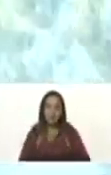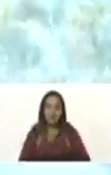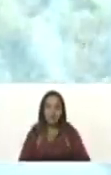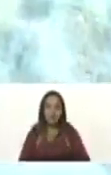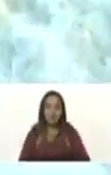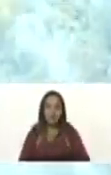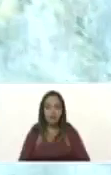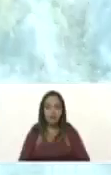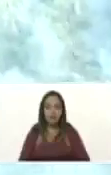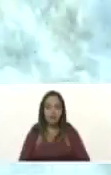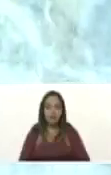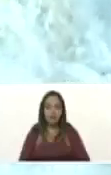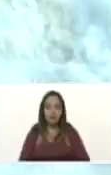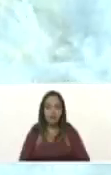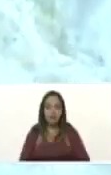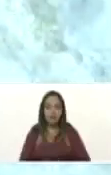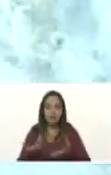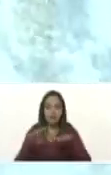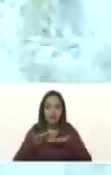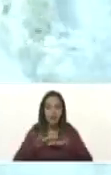y nos llena